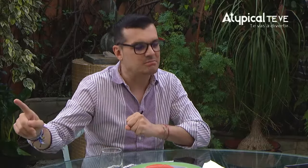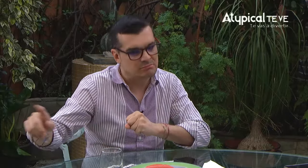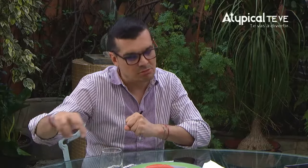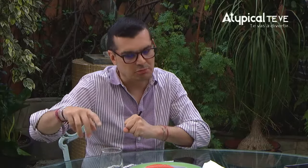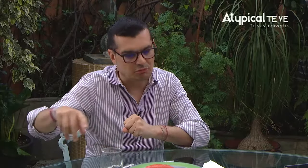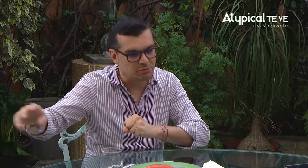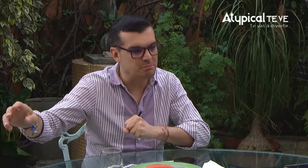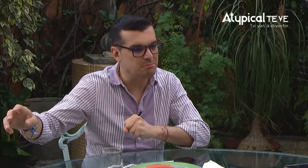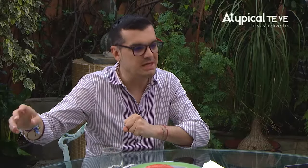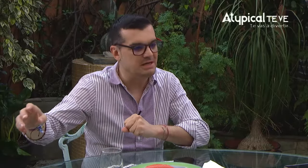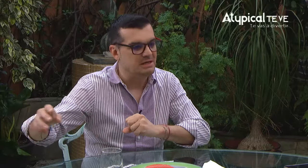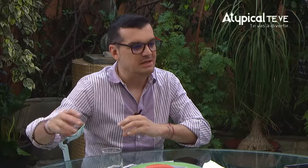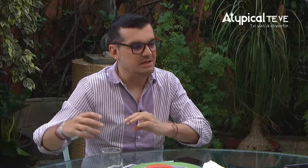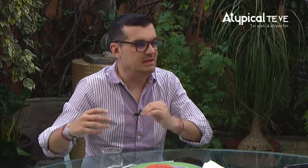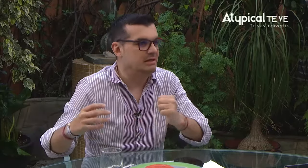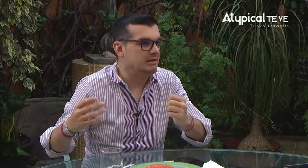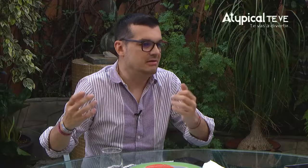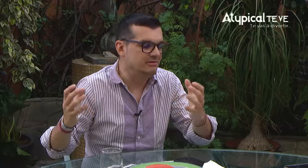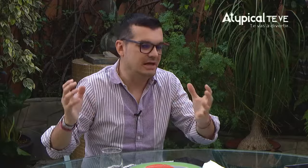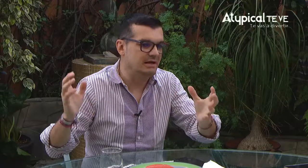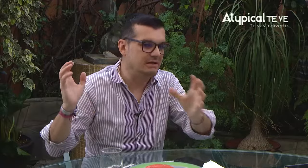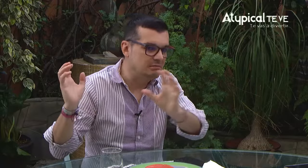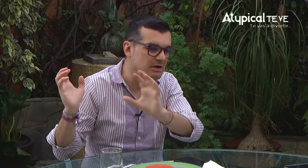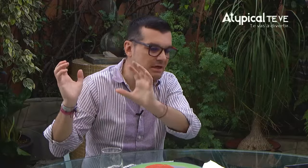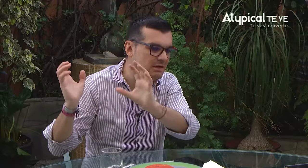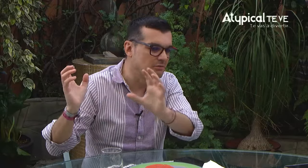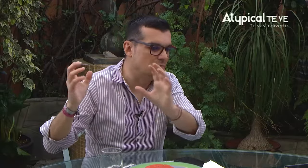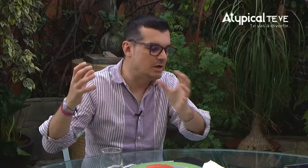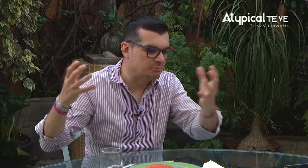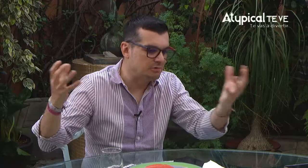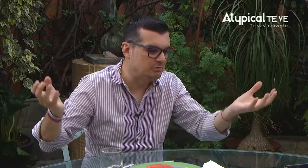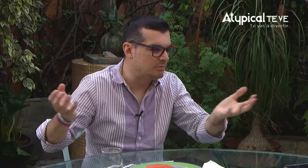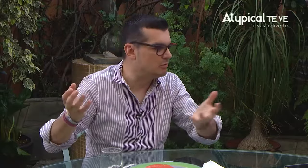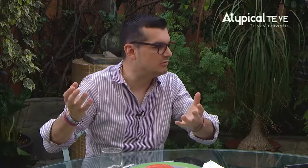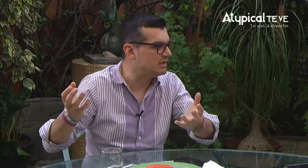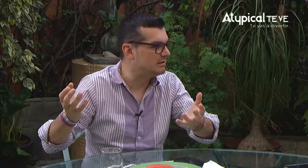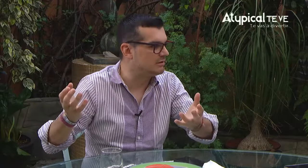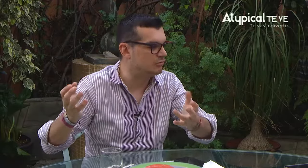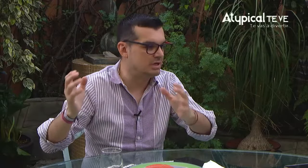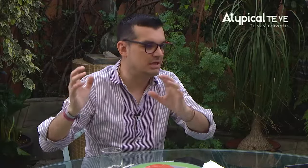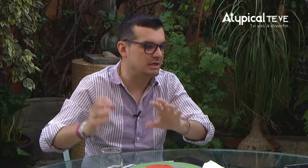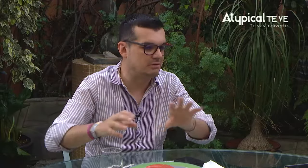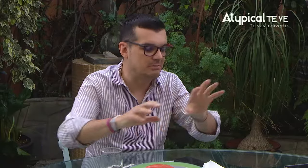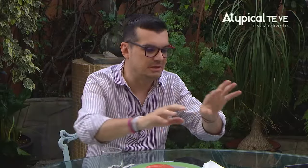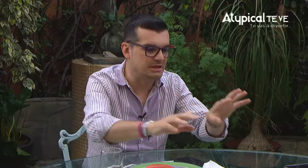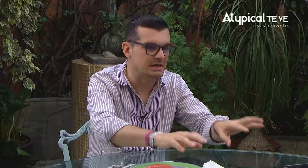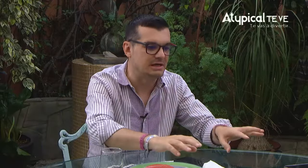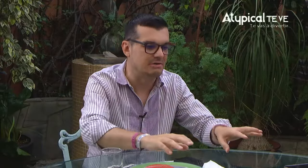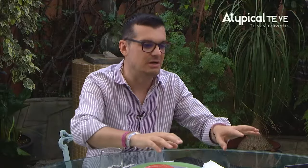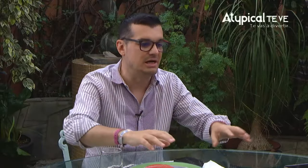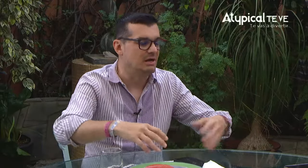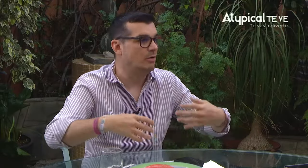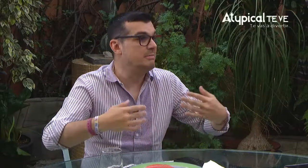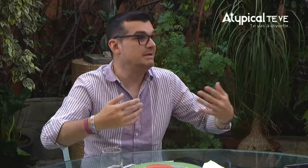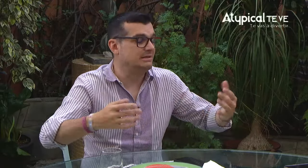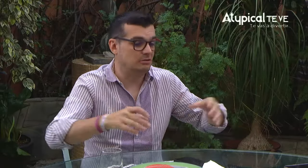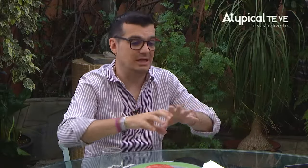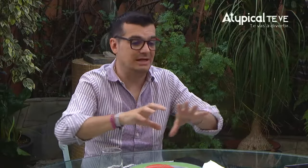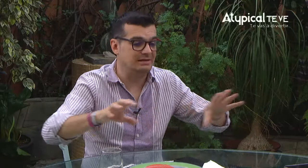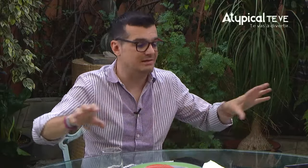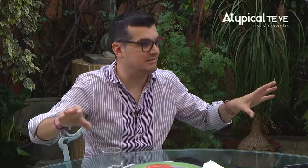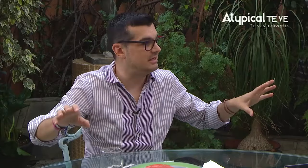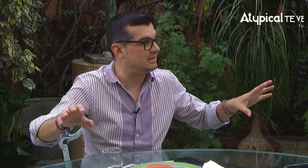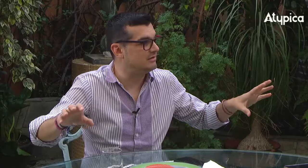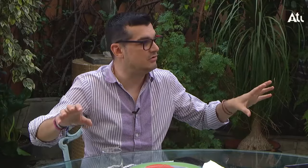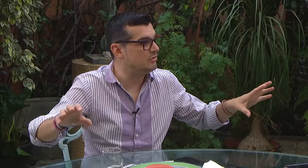casa, ¿no? Por su propio pie. Y salen cargando un cuerpo en una bolsa de basura negra, le meten a la cajuela. Obviamente toda